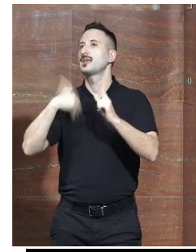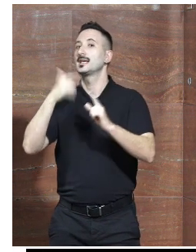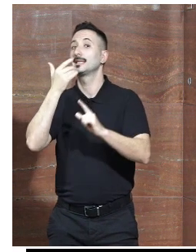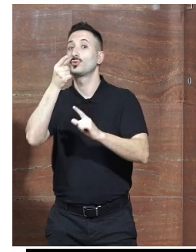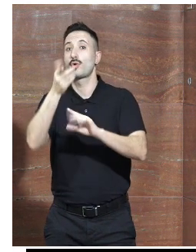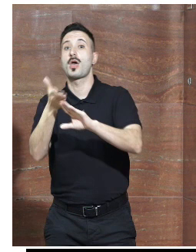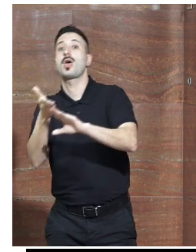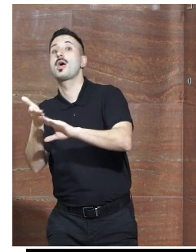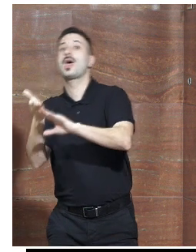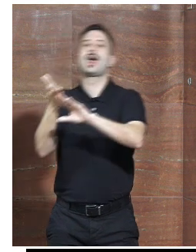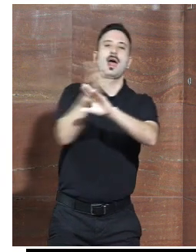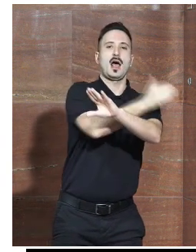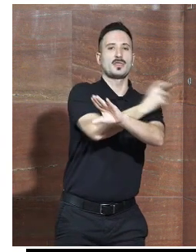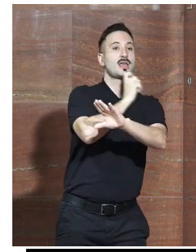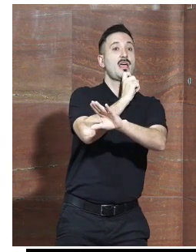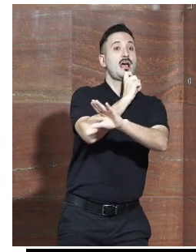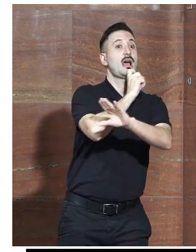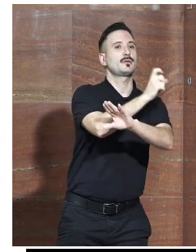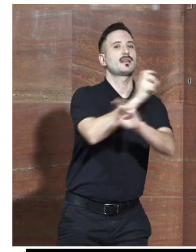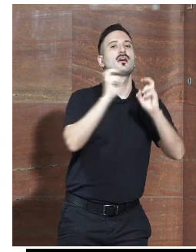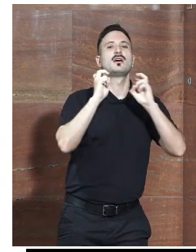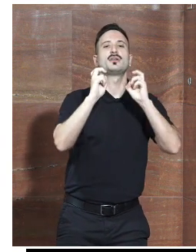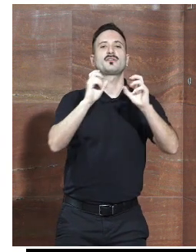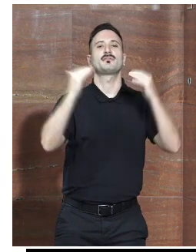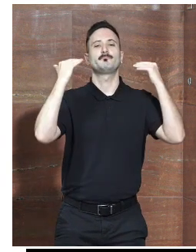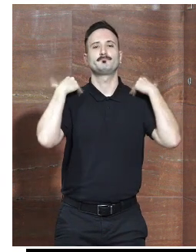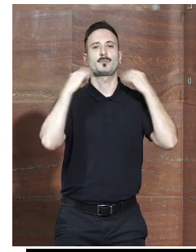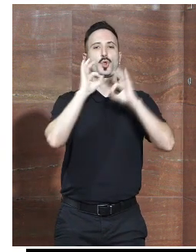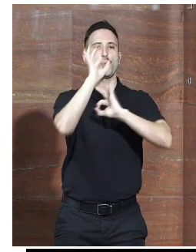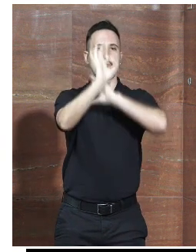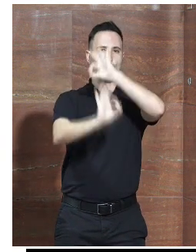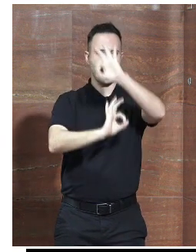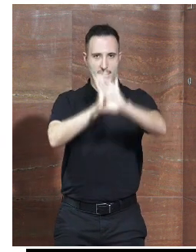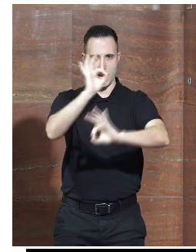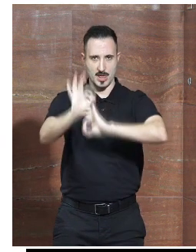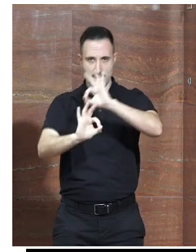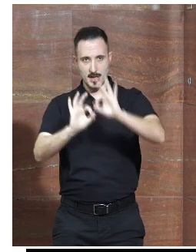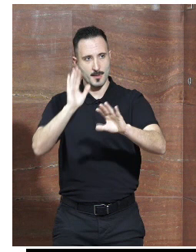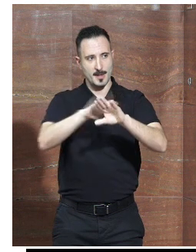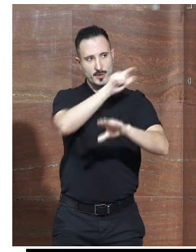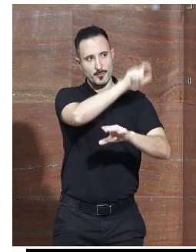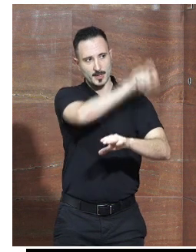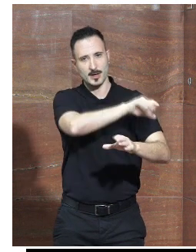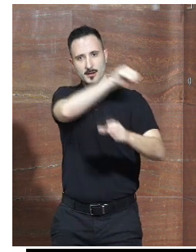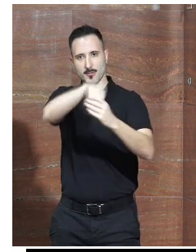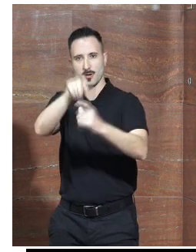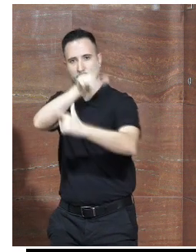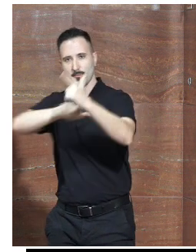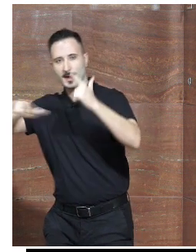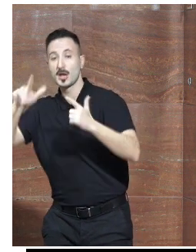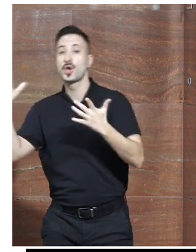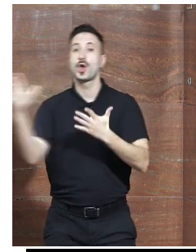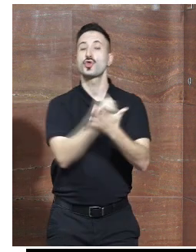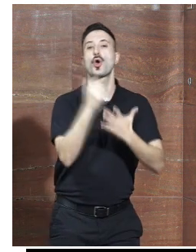tiempo, se organiza como para poder ir. No todo es perfecto, no todo es maravilloso y depende también luego al final de